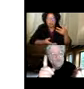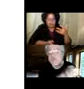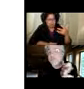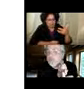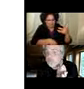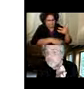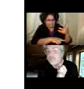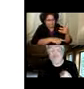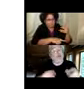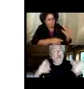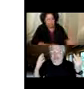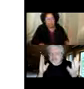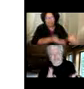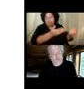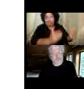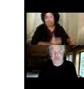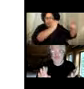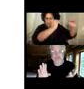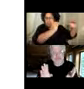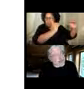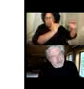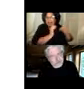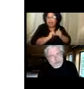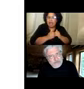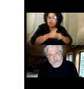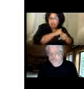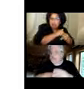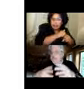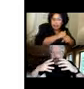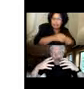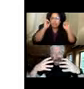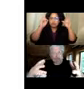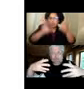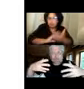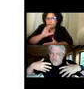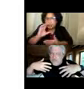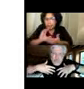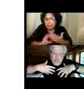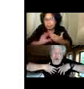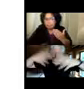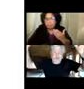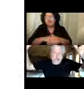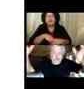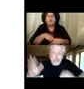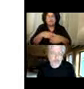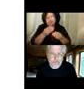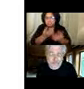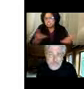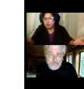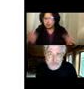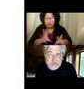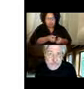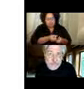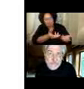que hacemos. Elevamos, elevamos a ese profesional. Y lo hacemos por medio de entrenamiento. Materiales, lo cual